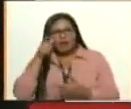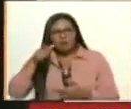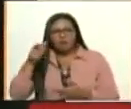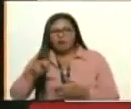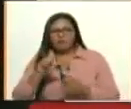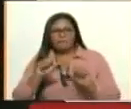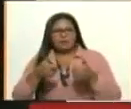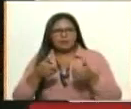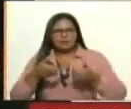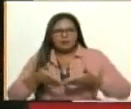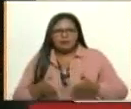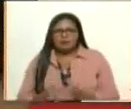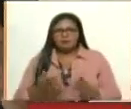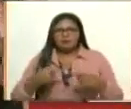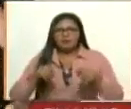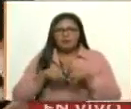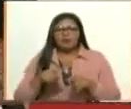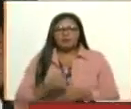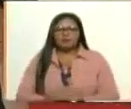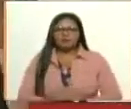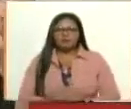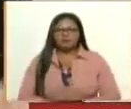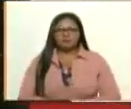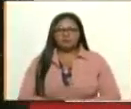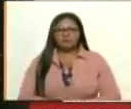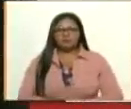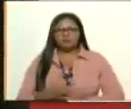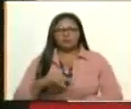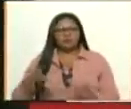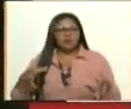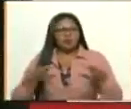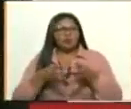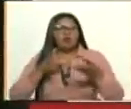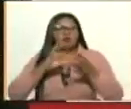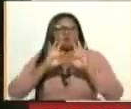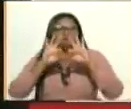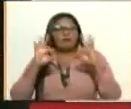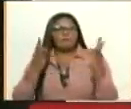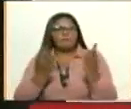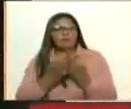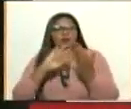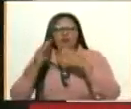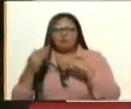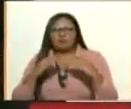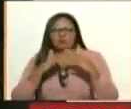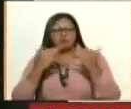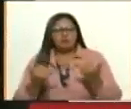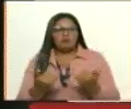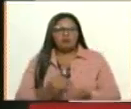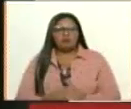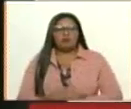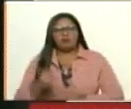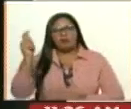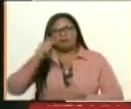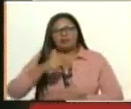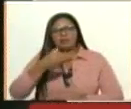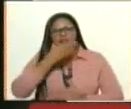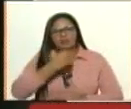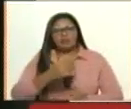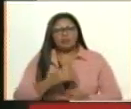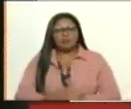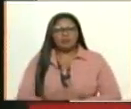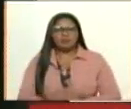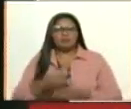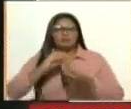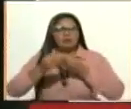nacer constantemente en eso que reúne a la familia y a las comunidades durante el mes de diciembre, la realización del